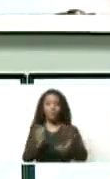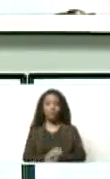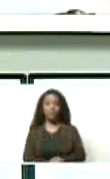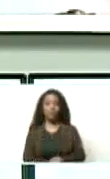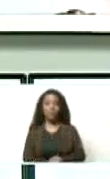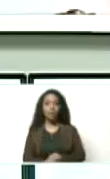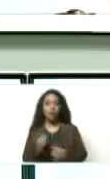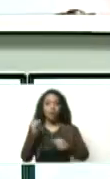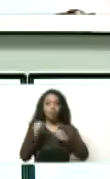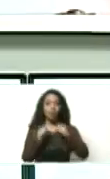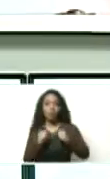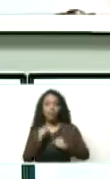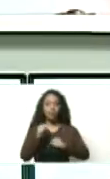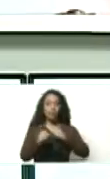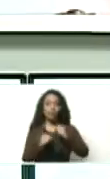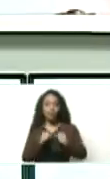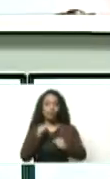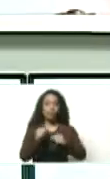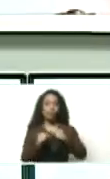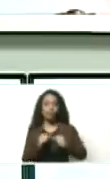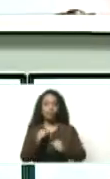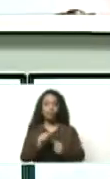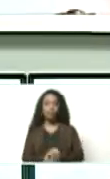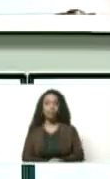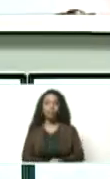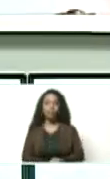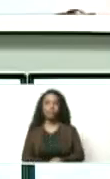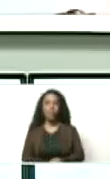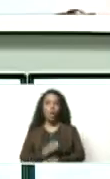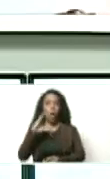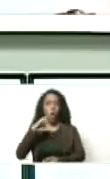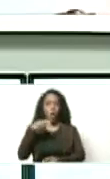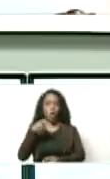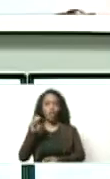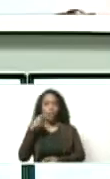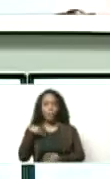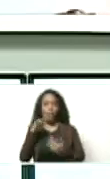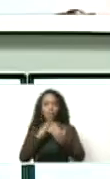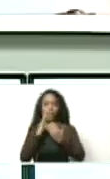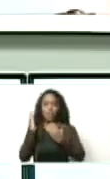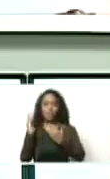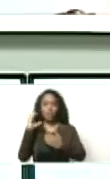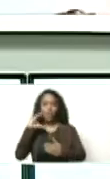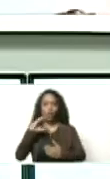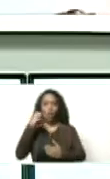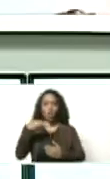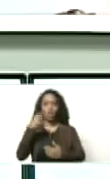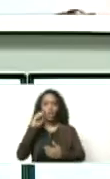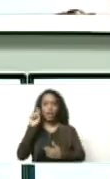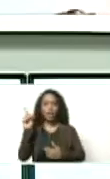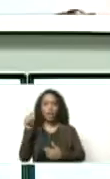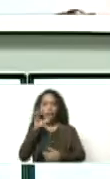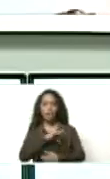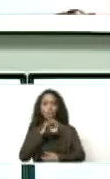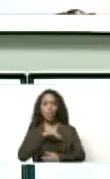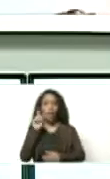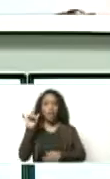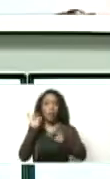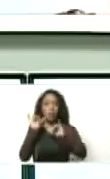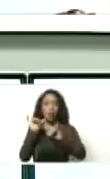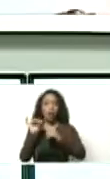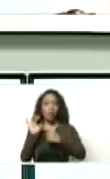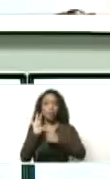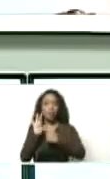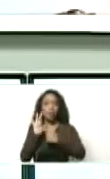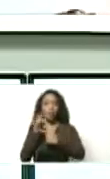Taca, taca, taca, taca, taca, taca. Coche, vale, mis vecinos de Coche. Saludos, mira, la señora, ella misma con su